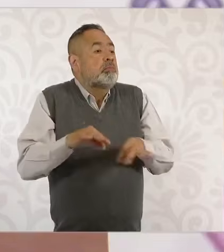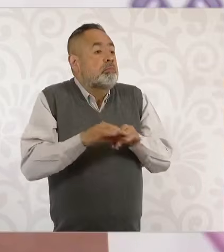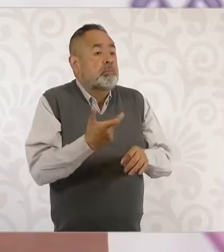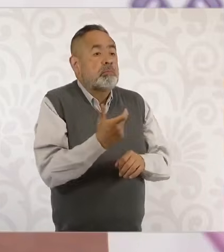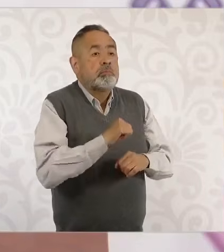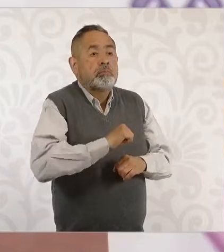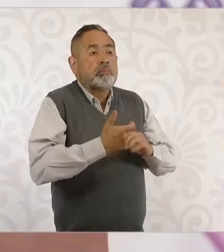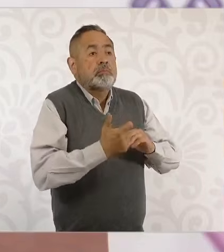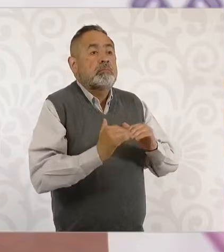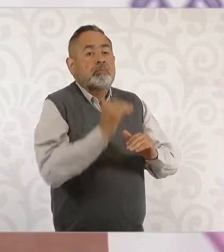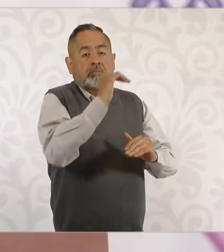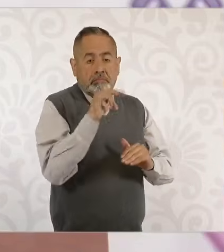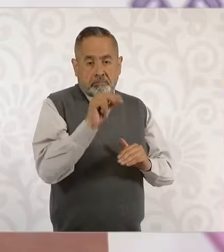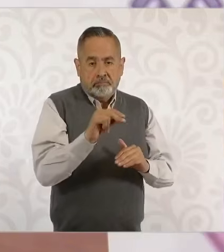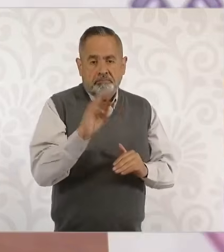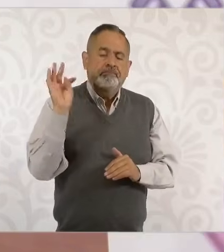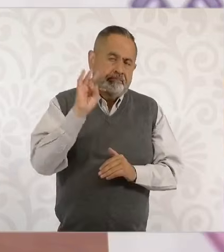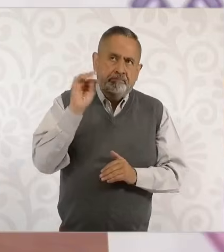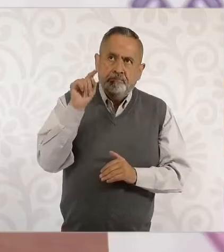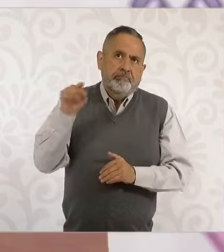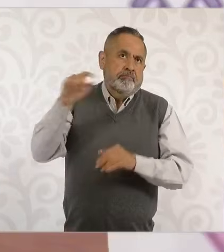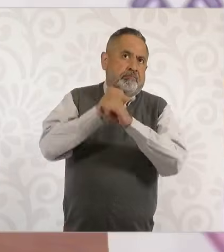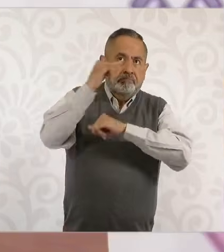país, producto de un posible aumento en